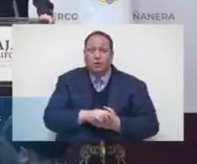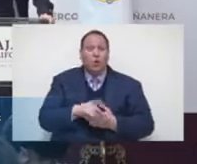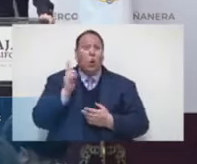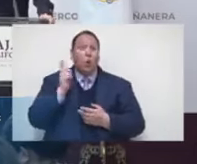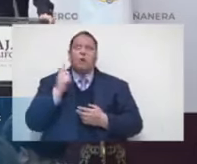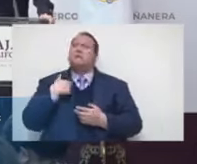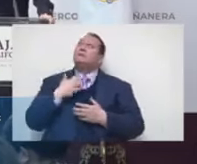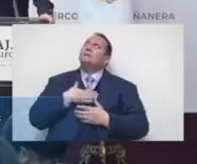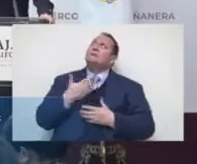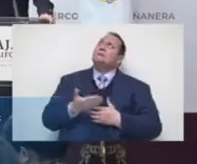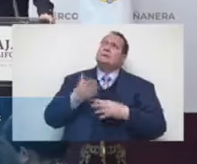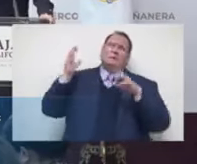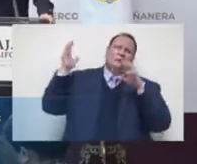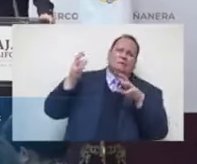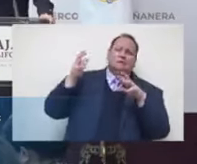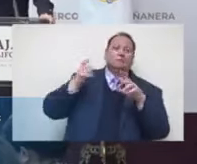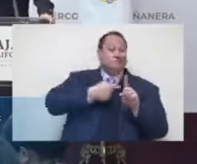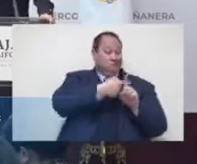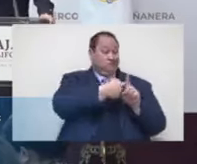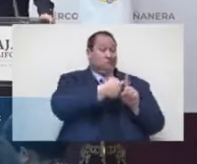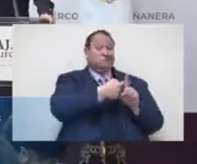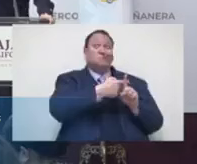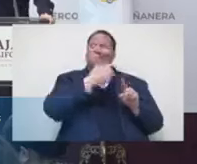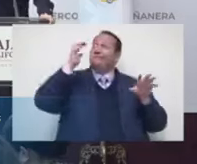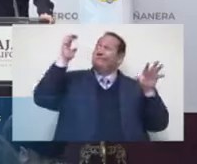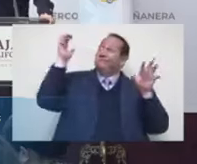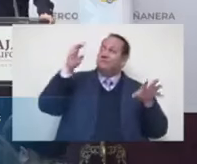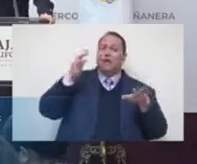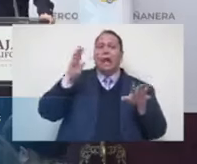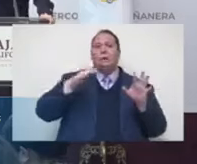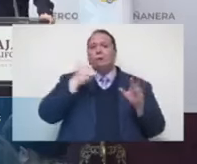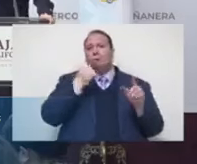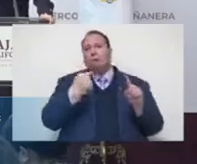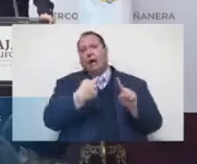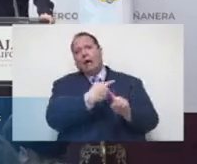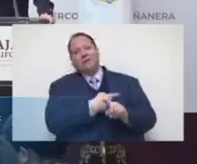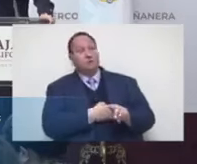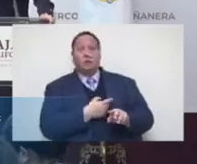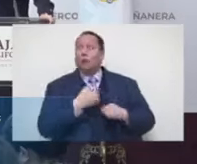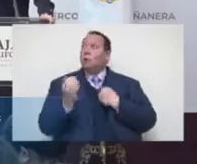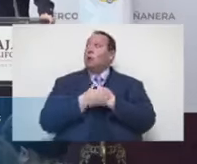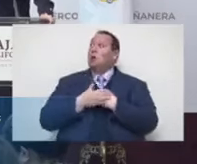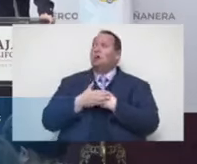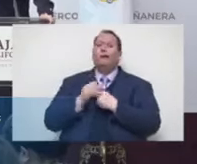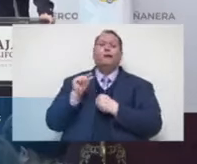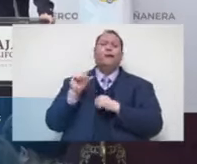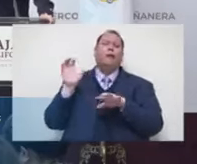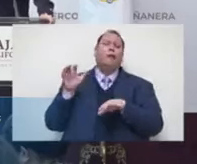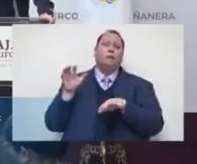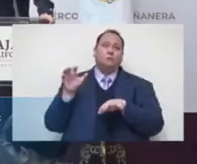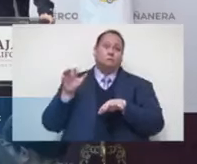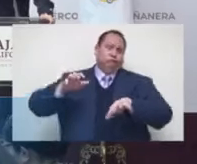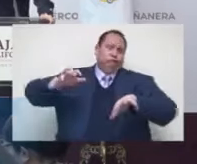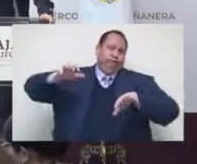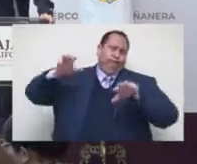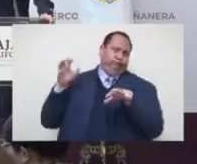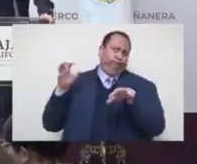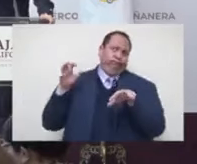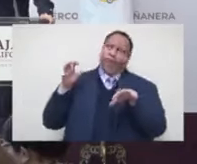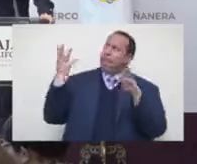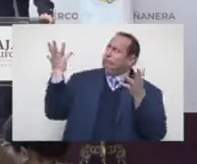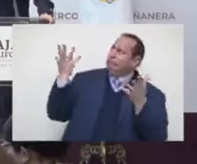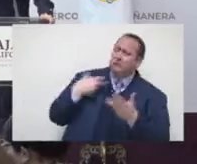tanta agua como lo establecen los pronósticos, que a veces se equivocan. Dicen que viene leve y es mucho más duro de lo que